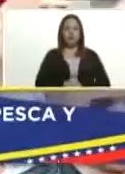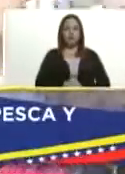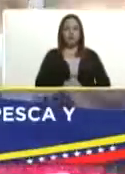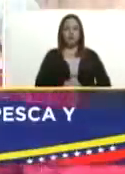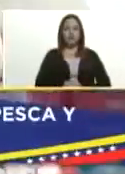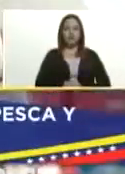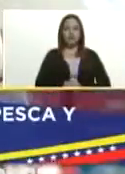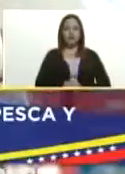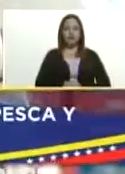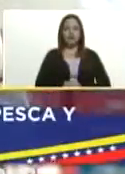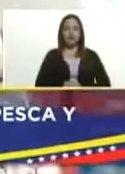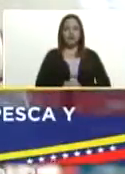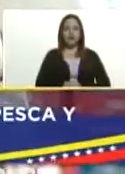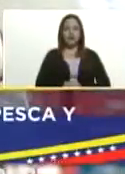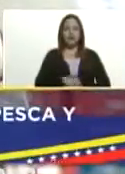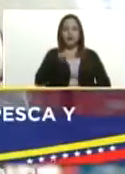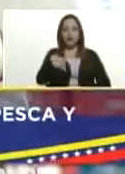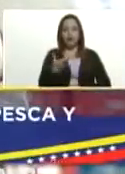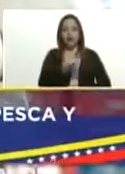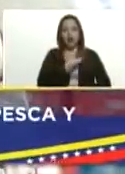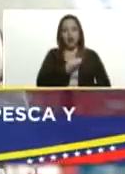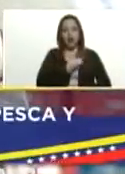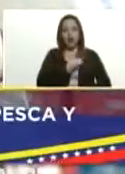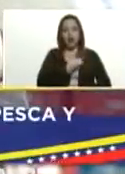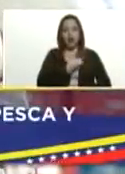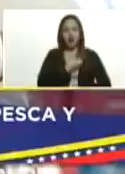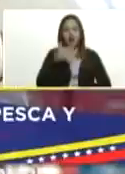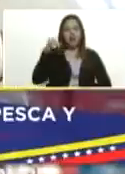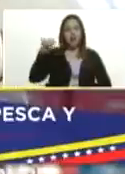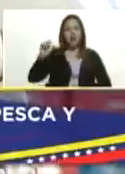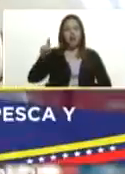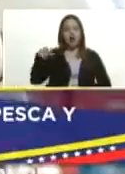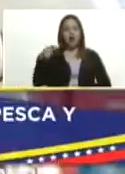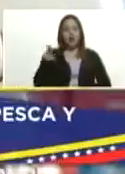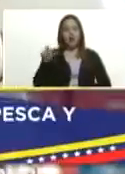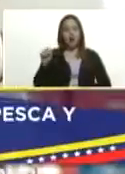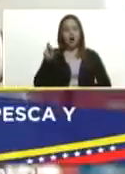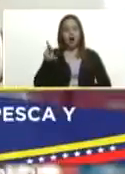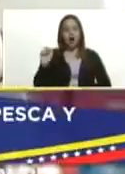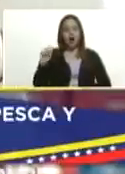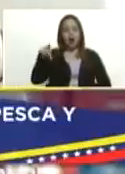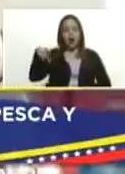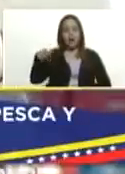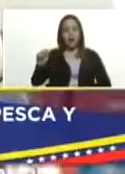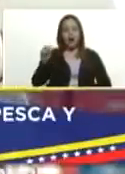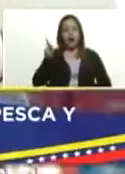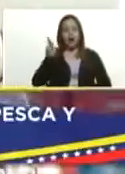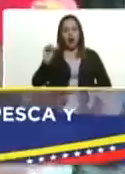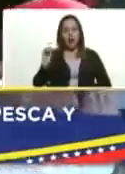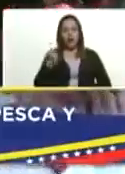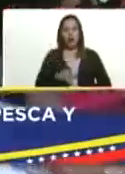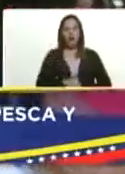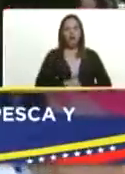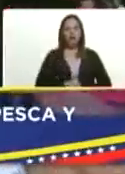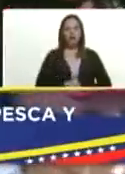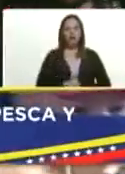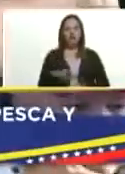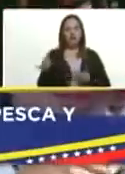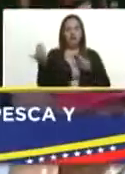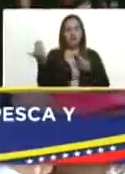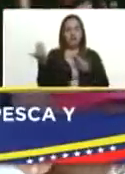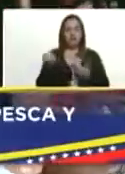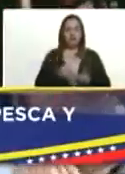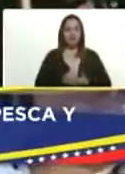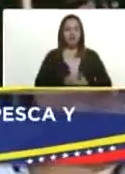Mariguitar. El alcalde de Yaguaraparo, municipio Cajigal, Johanny